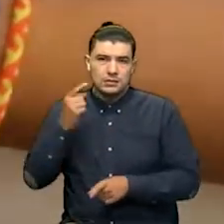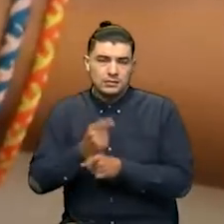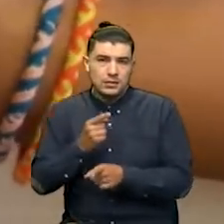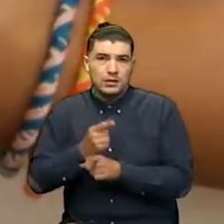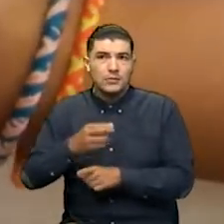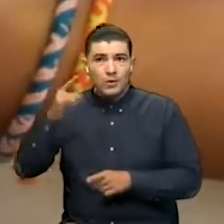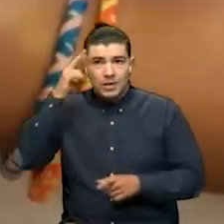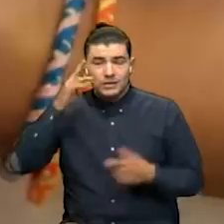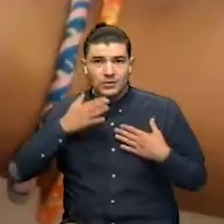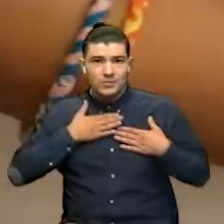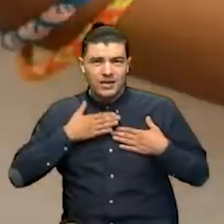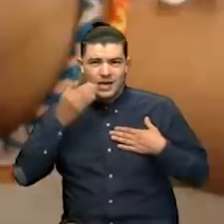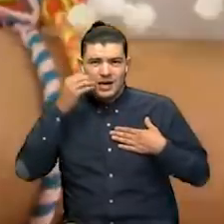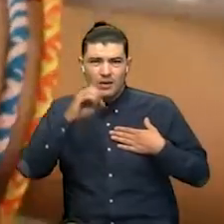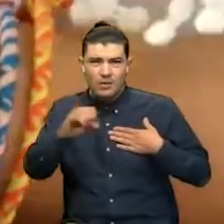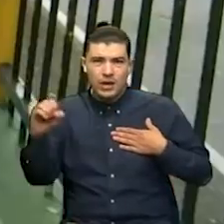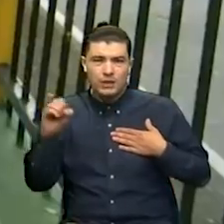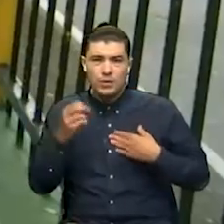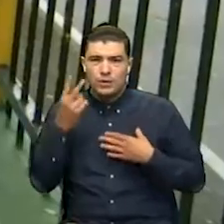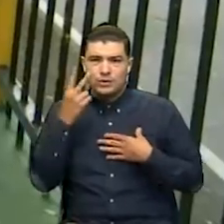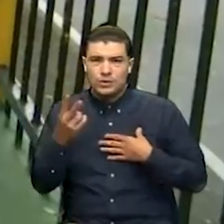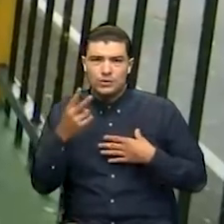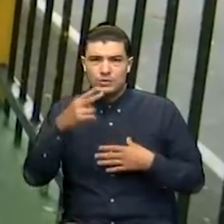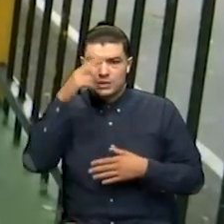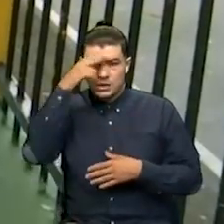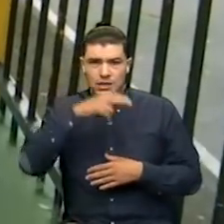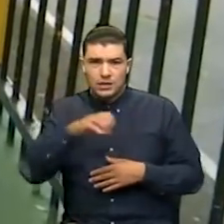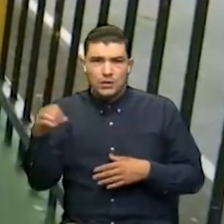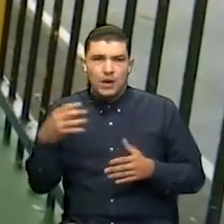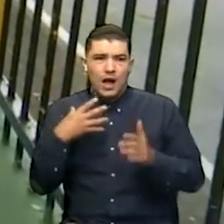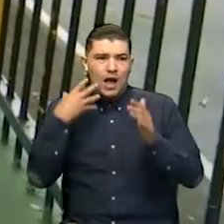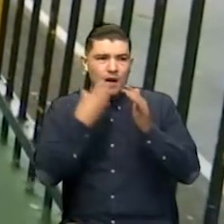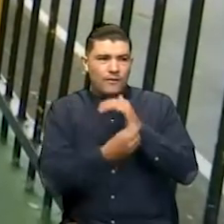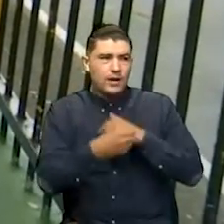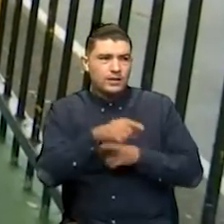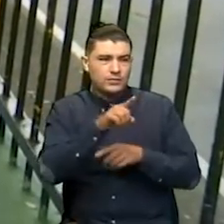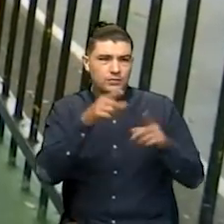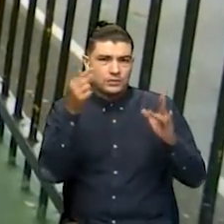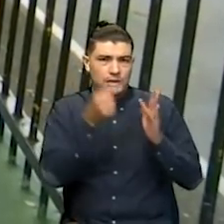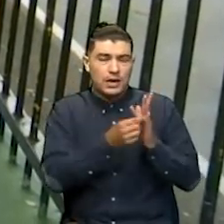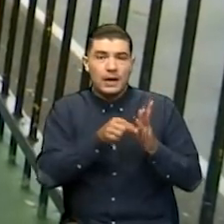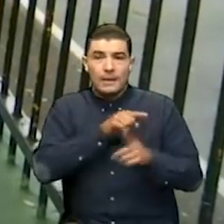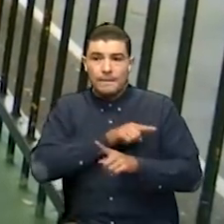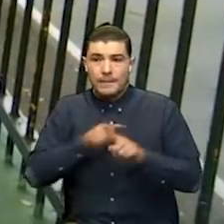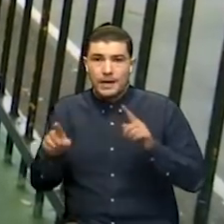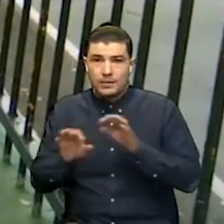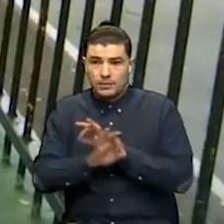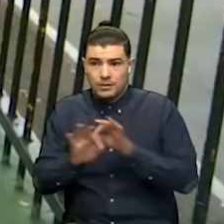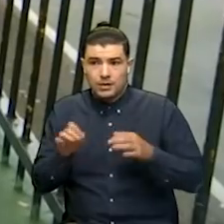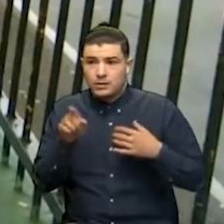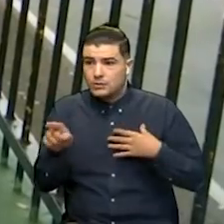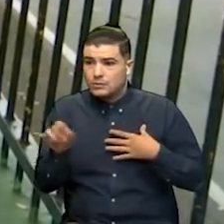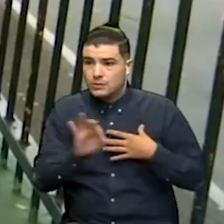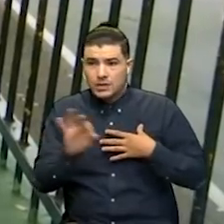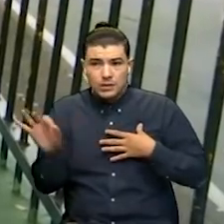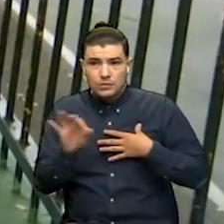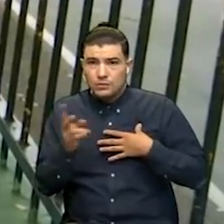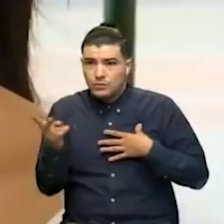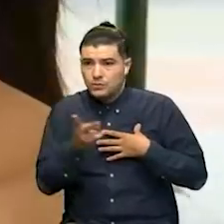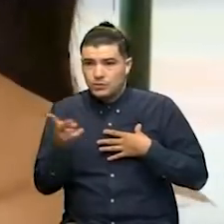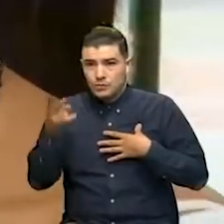Mi abuelo tiene dos hijos fuera de ese matrimonio, pero igual ninguno de esos dos hijos